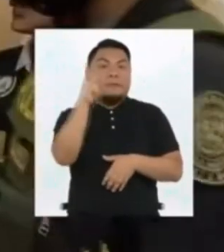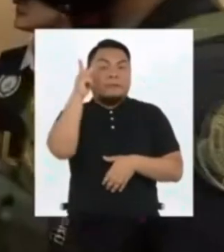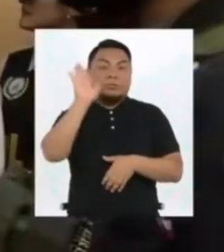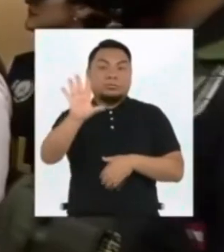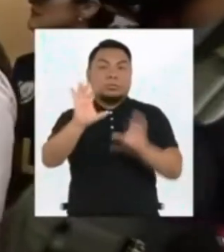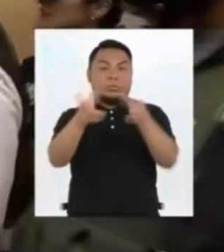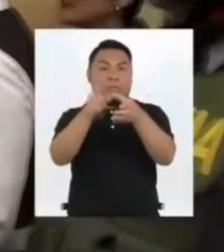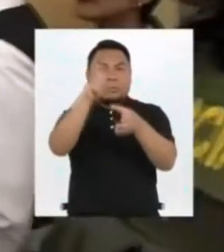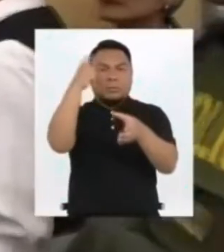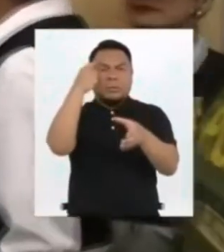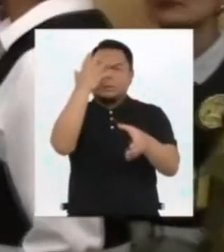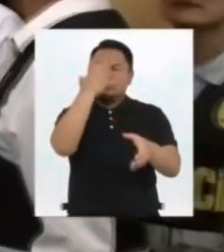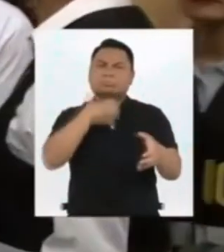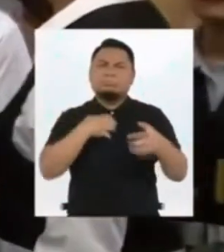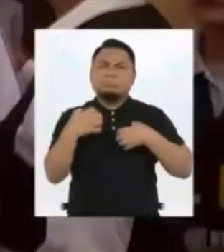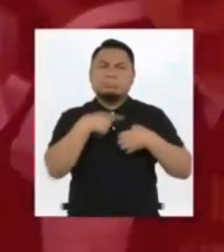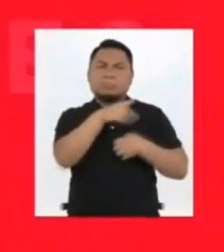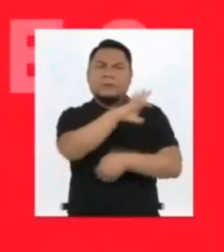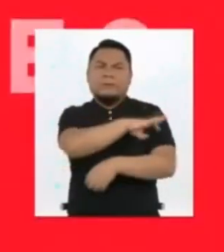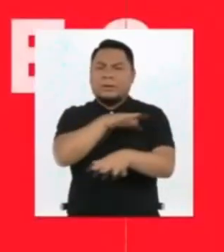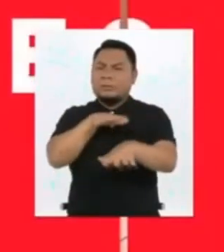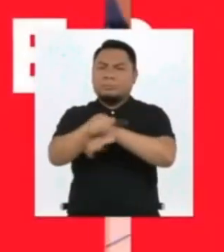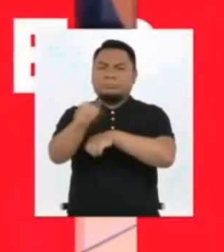partido rechazaron la diligencia.